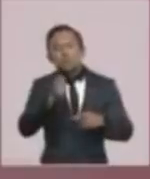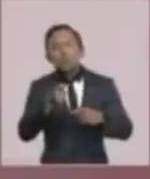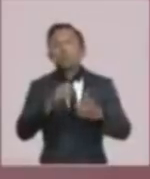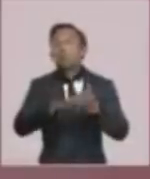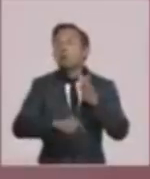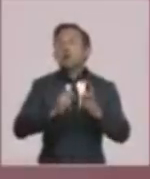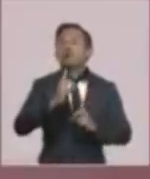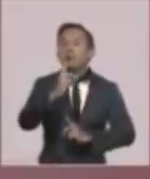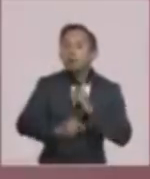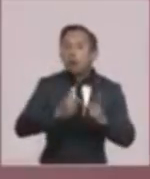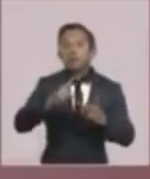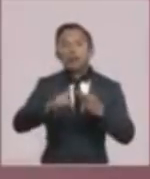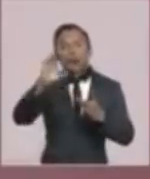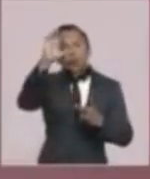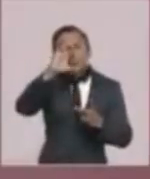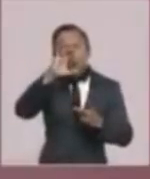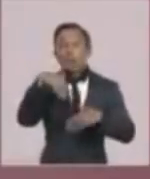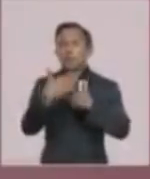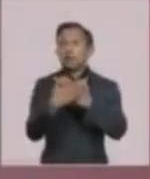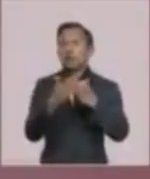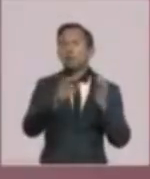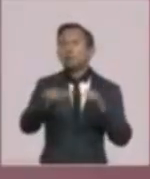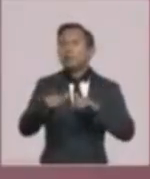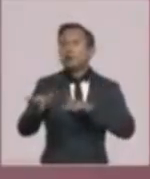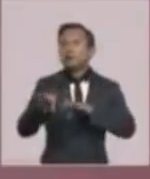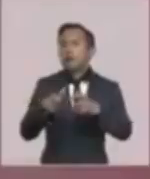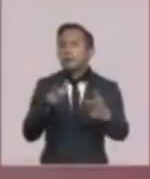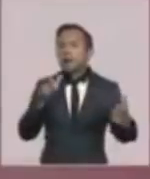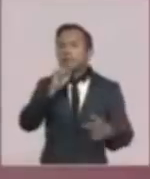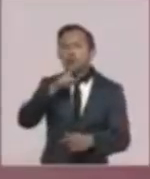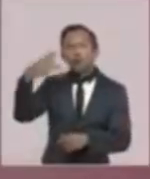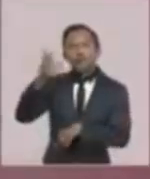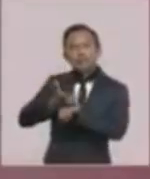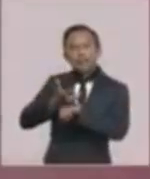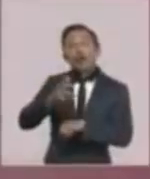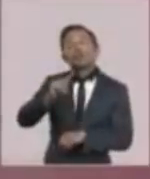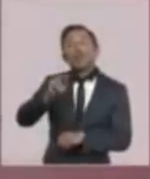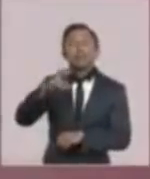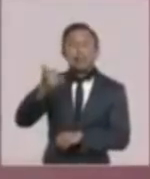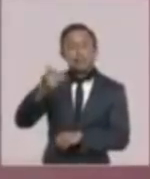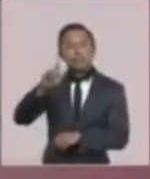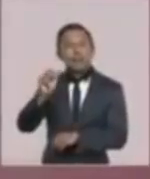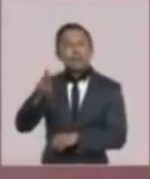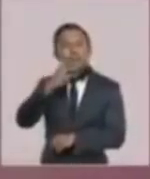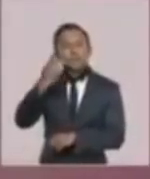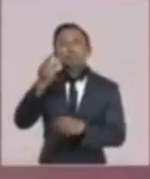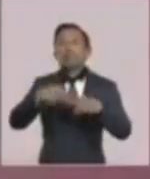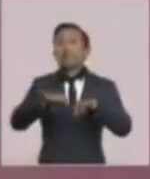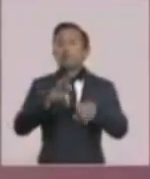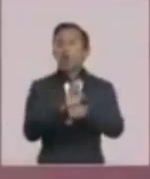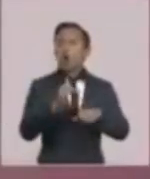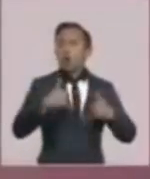cultura, que haya trabajo, como decía Tony Blair, para los estudiantes, educación, educación, educación. Y por el otro lado,